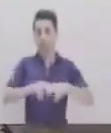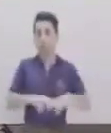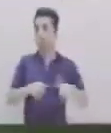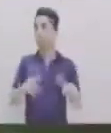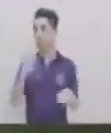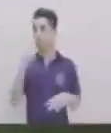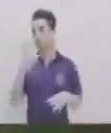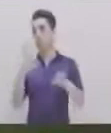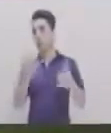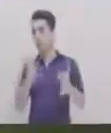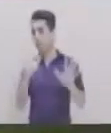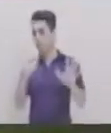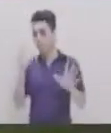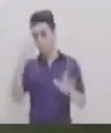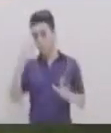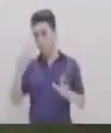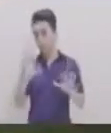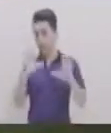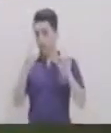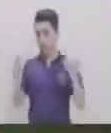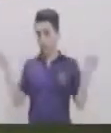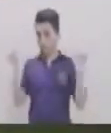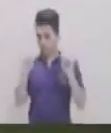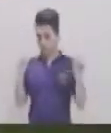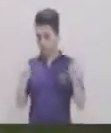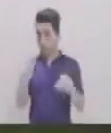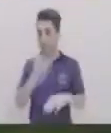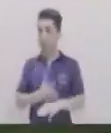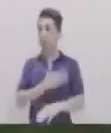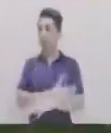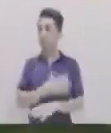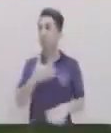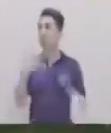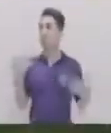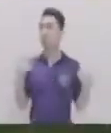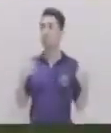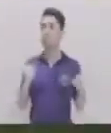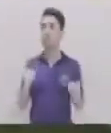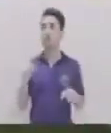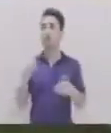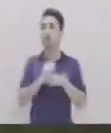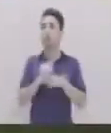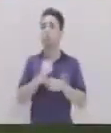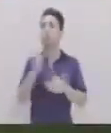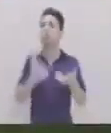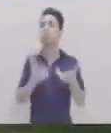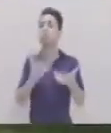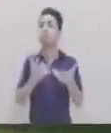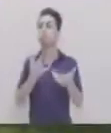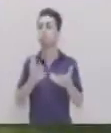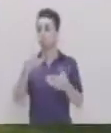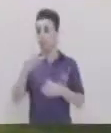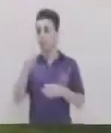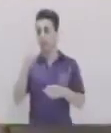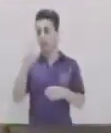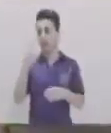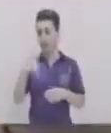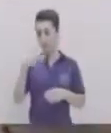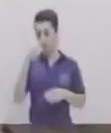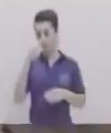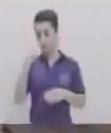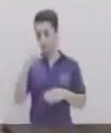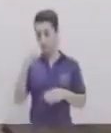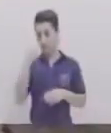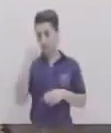rodillas, que es un componente físico de la clase de educación física. Pero antes vamos a realizar un pequeño calentamiento o entrada en calor